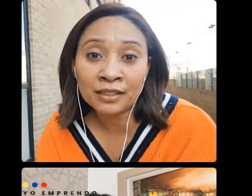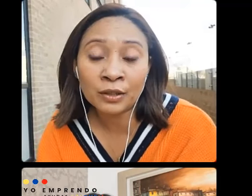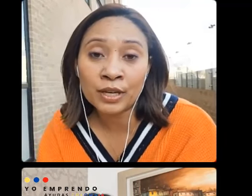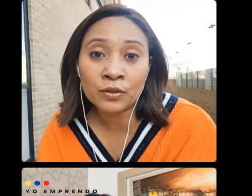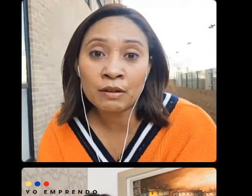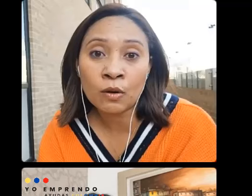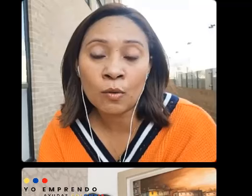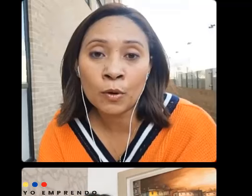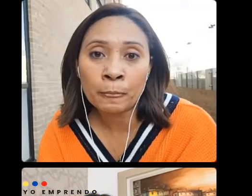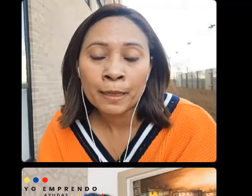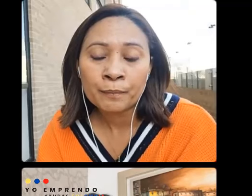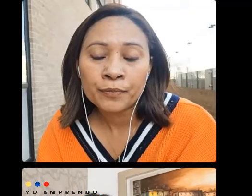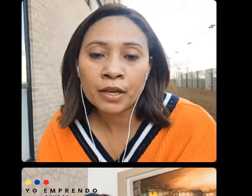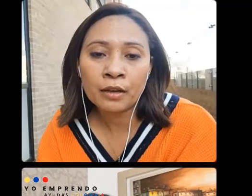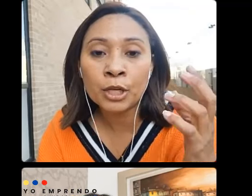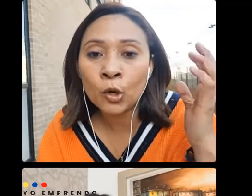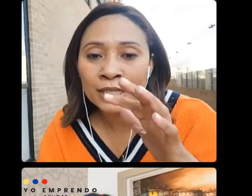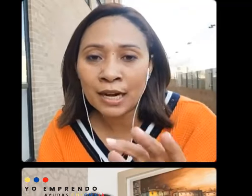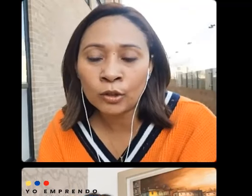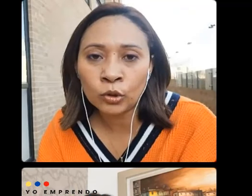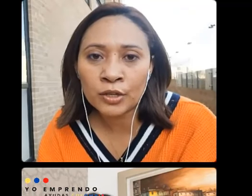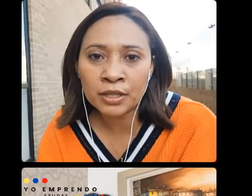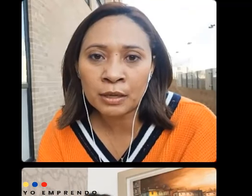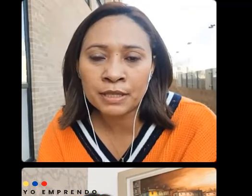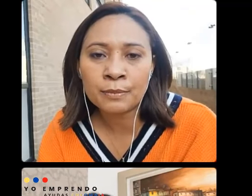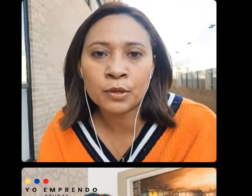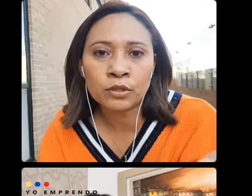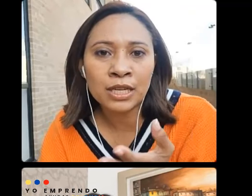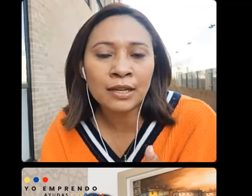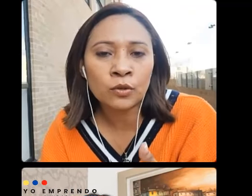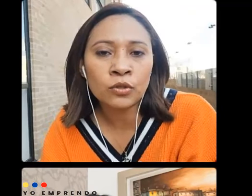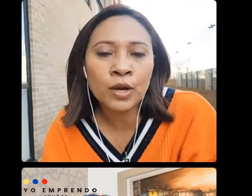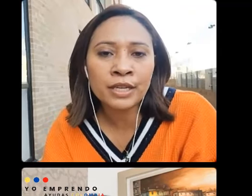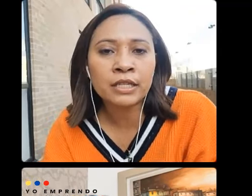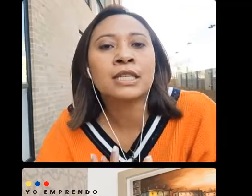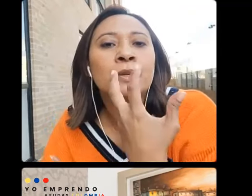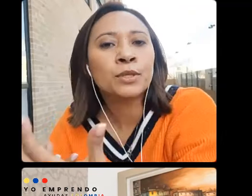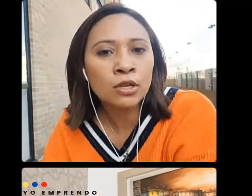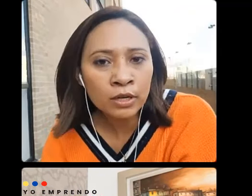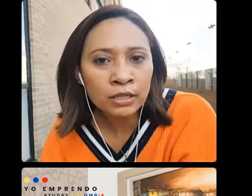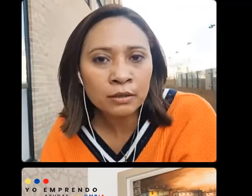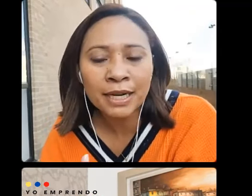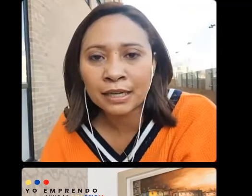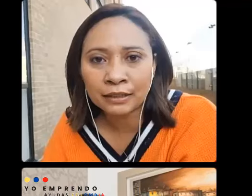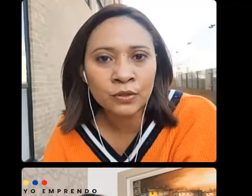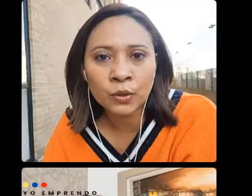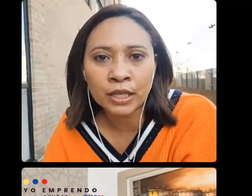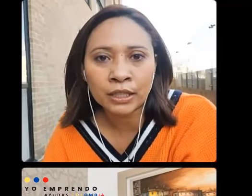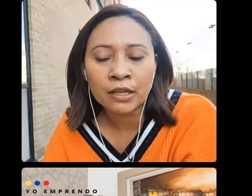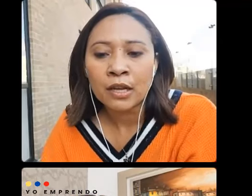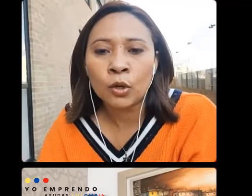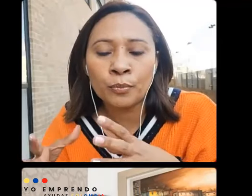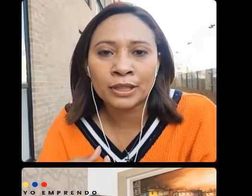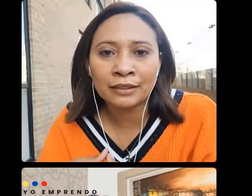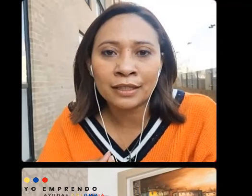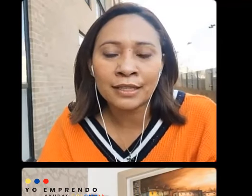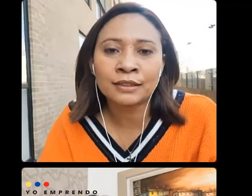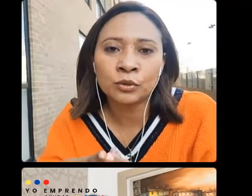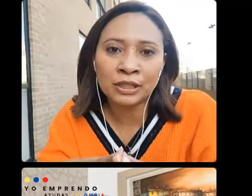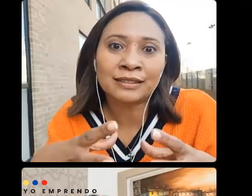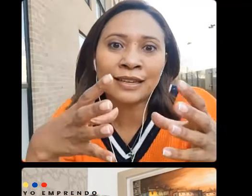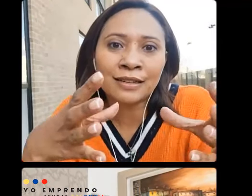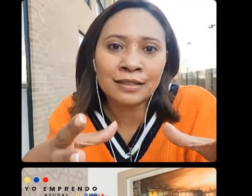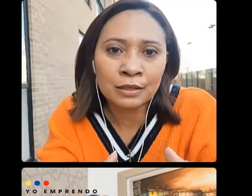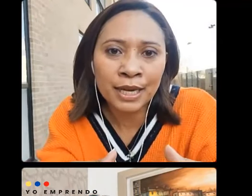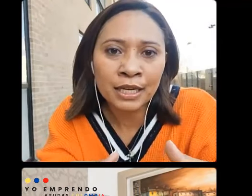mira mucha gente que todavía sabe cómo eh Y lo decía la doctora Johana al principio ya no no hay inscripciones para renta ciudadana lo importante aquí es